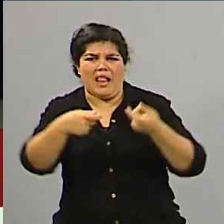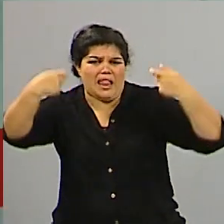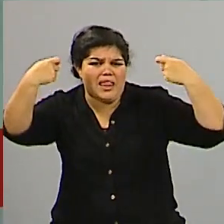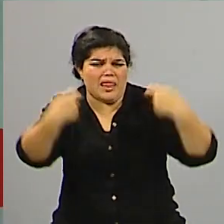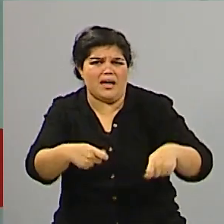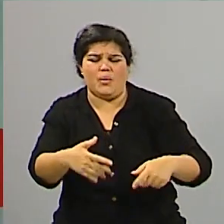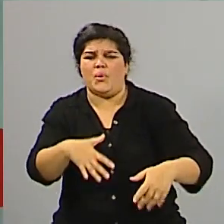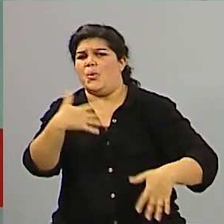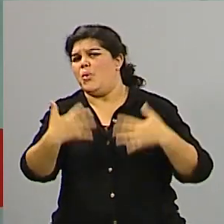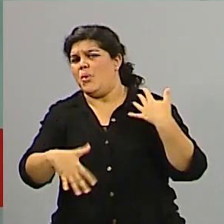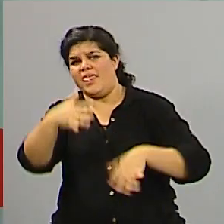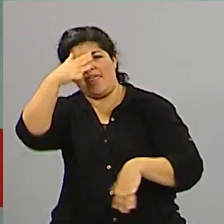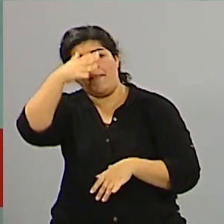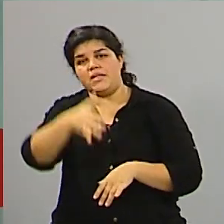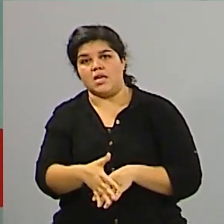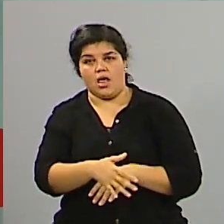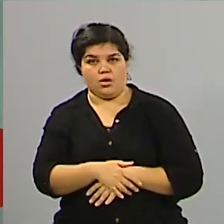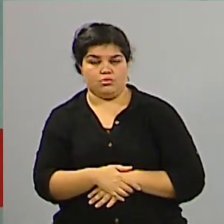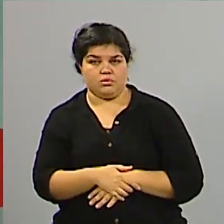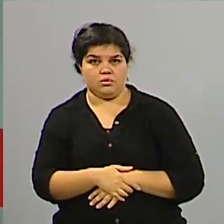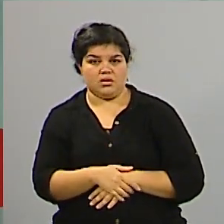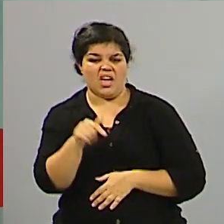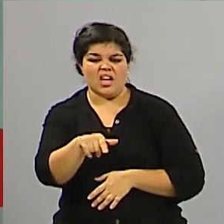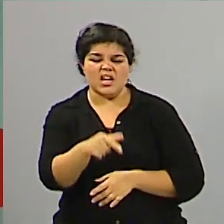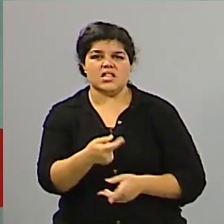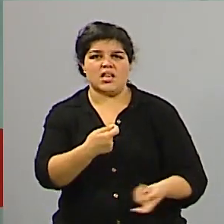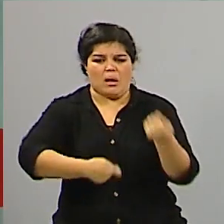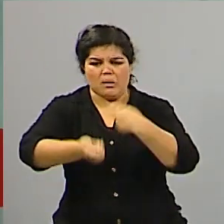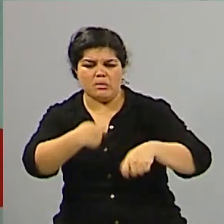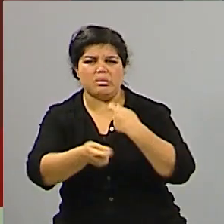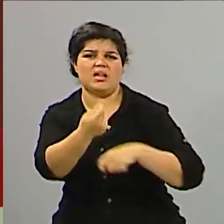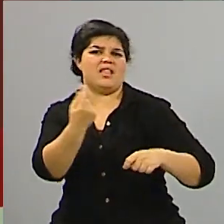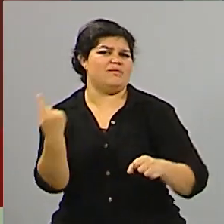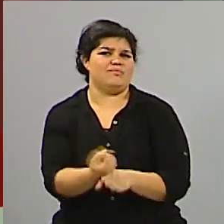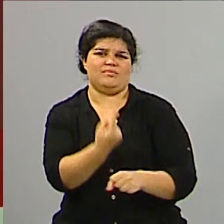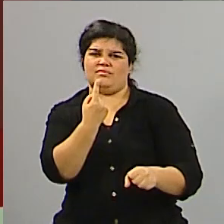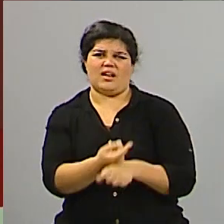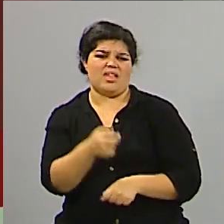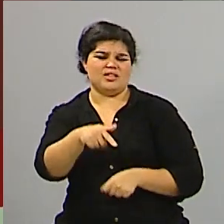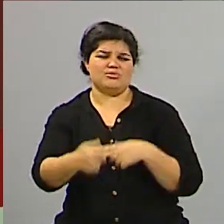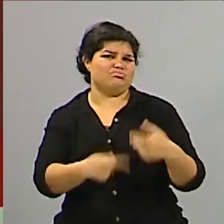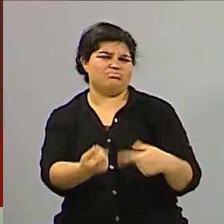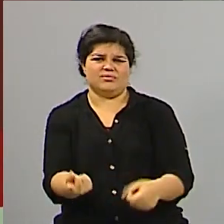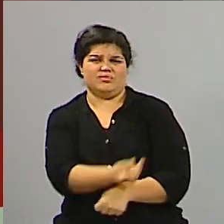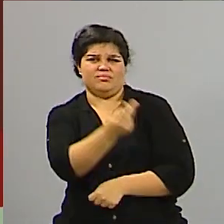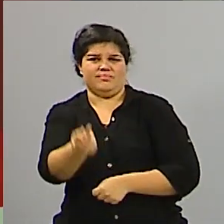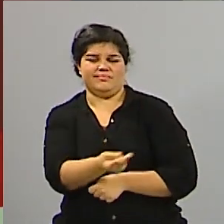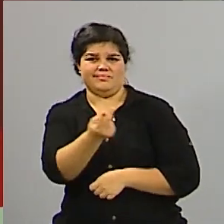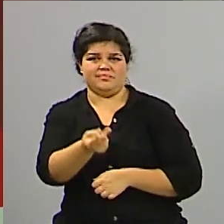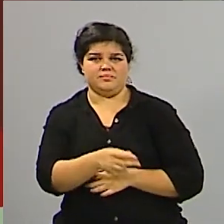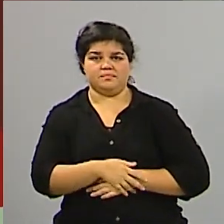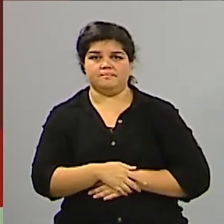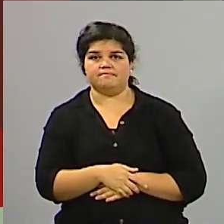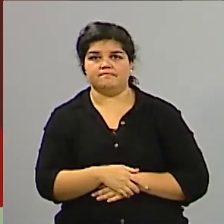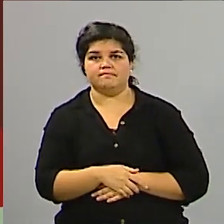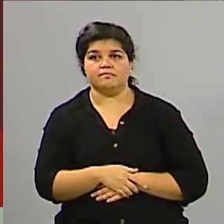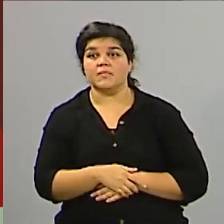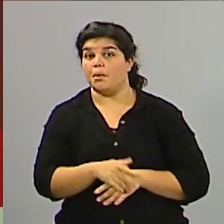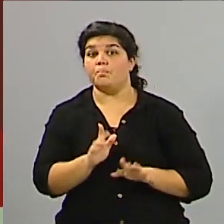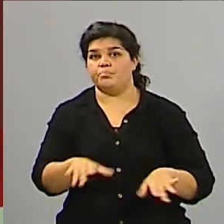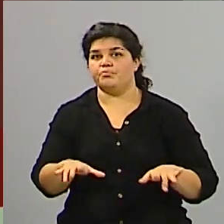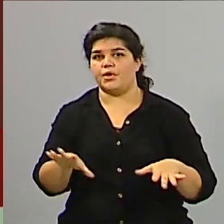y por eso hubo una fuga de cerebros en los años 70 y 80 y algunas persecuciones, pero ahora hay una fuga de